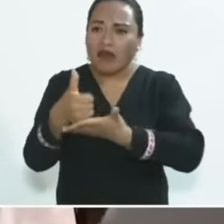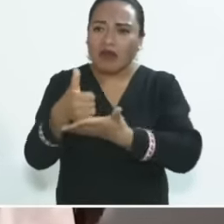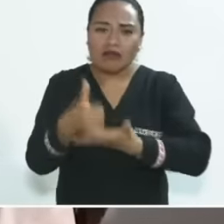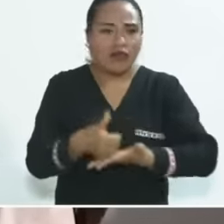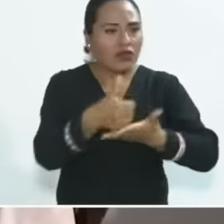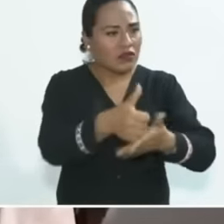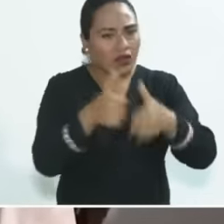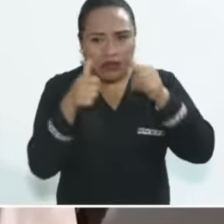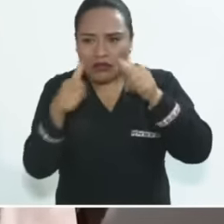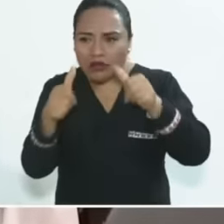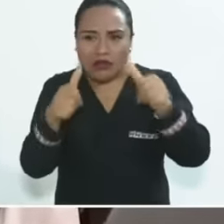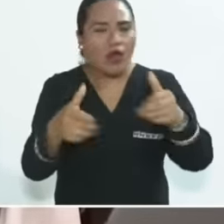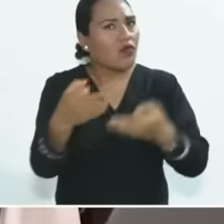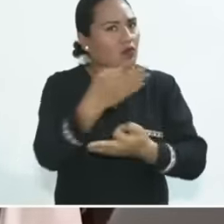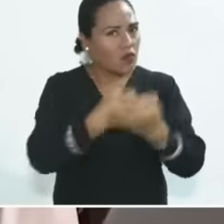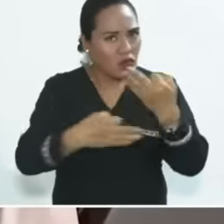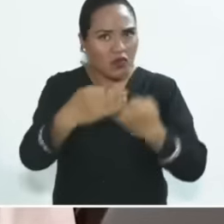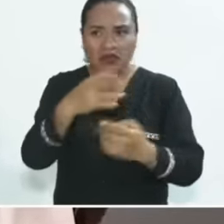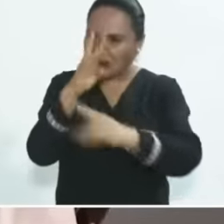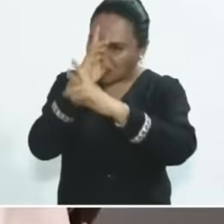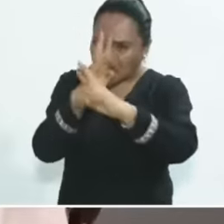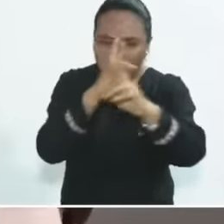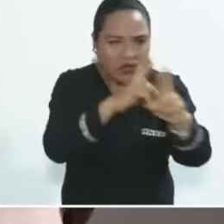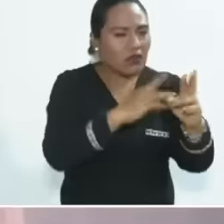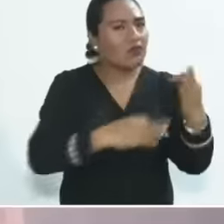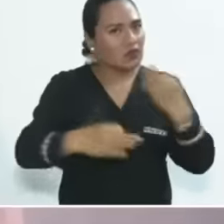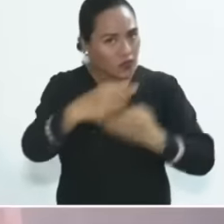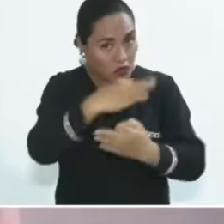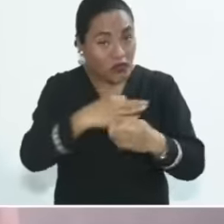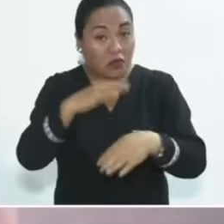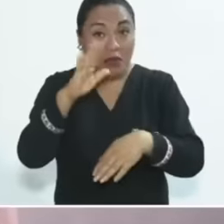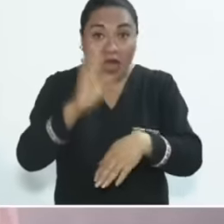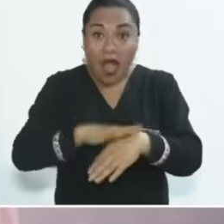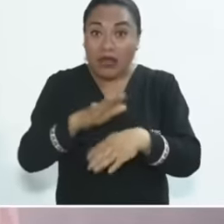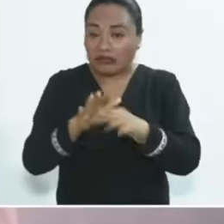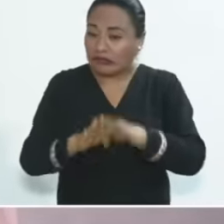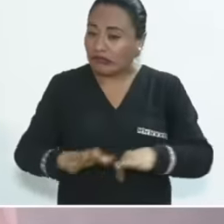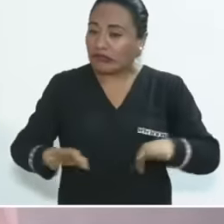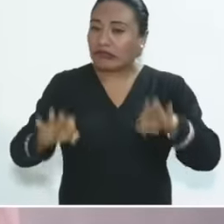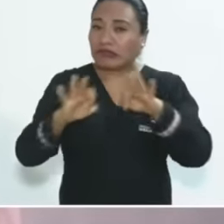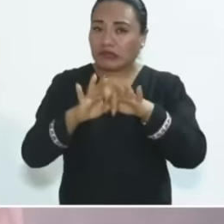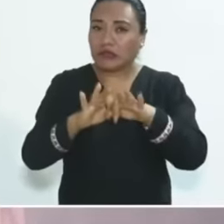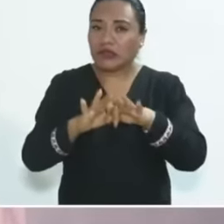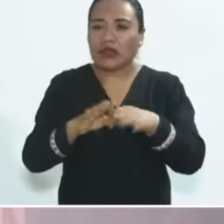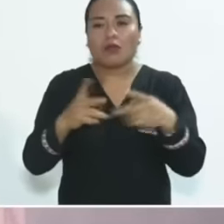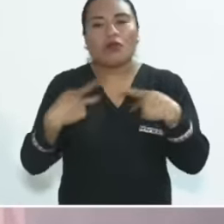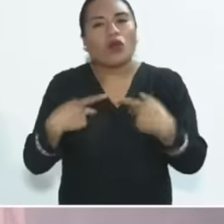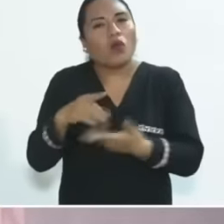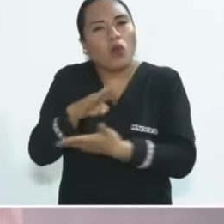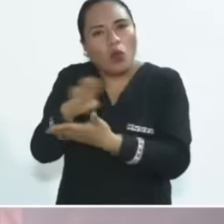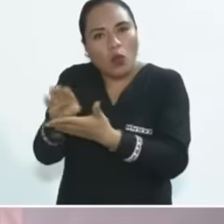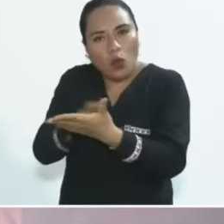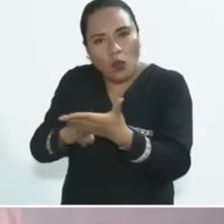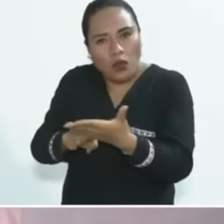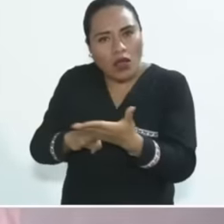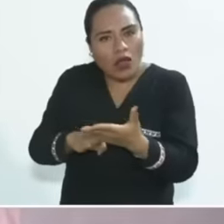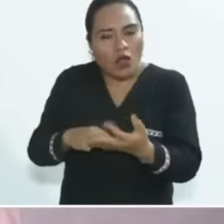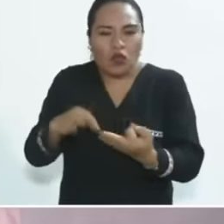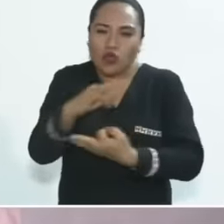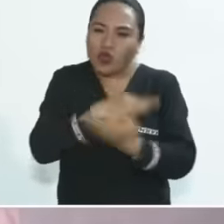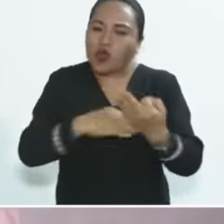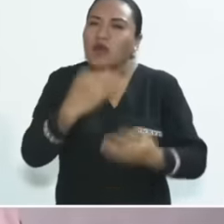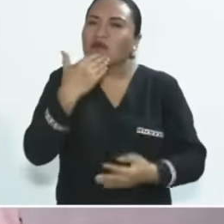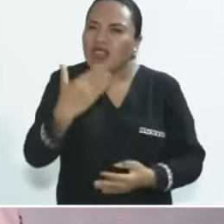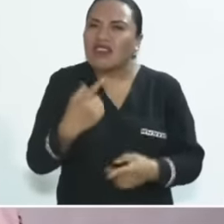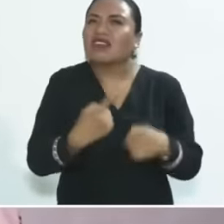atendiendo a todos, respetando a todos, pero dándole preferencia a los humildes, por el bien de todos,